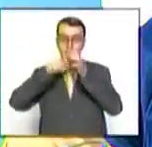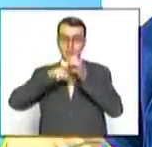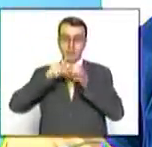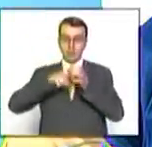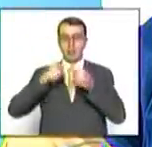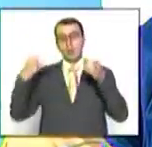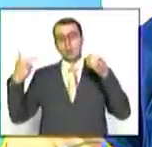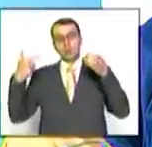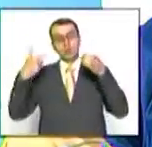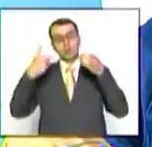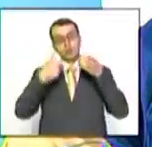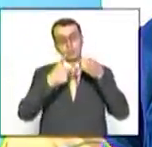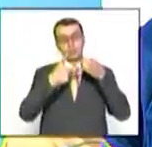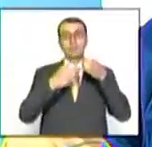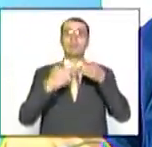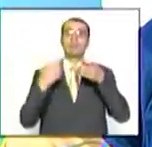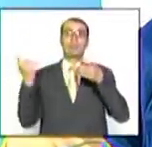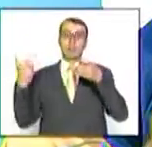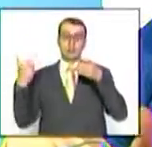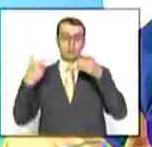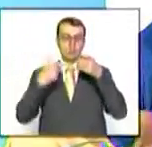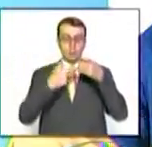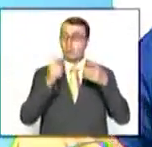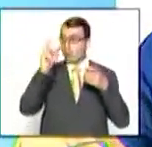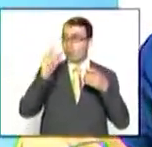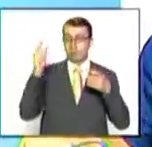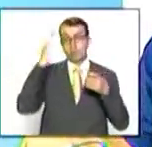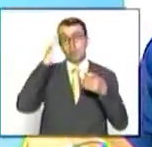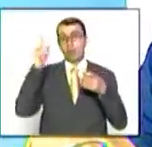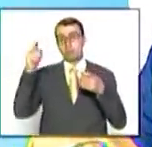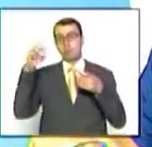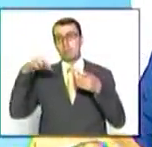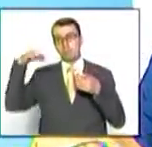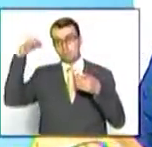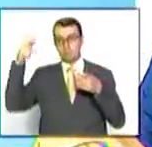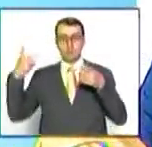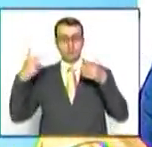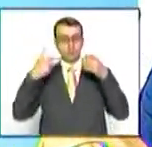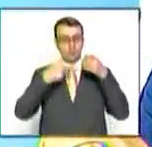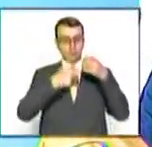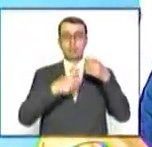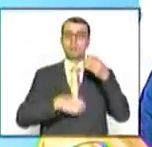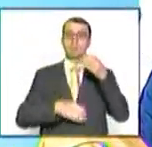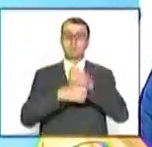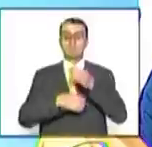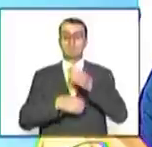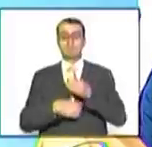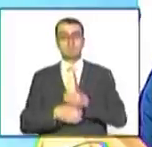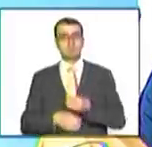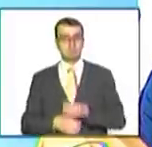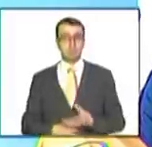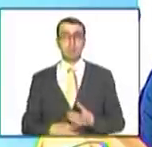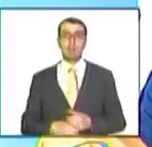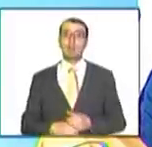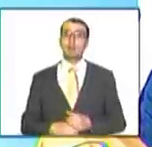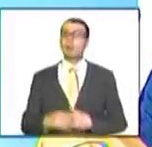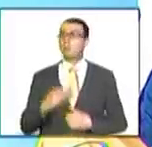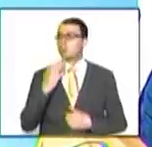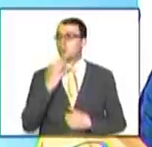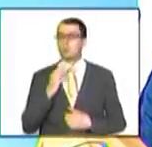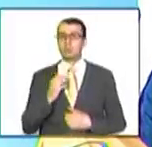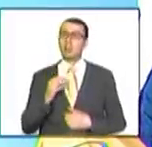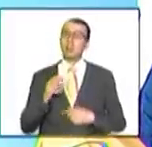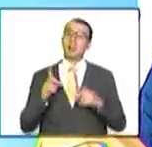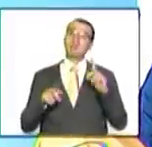sitios. Obviamente esto tiene que ser en manos de personas pues muy expertas. Y porque es que, pues perdónenme, uno ve que